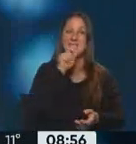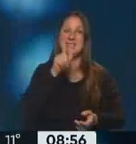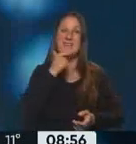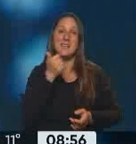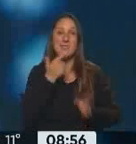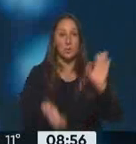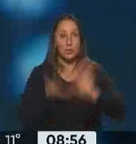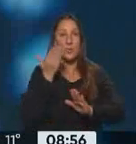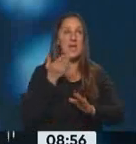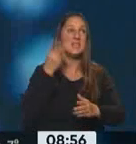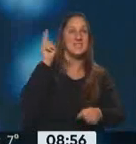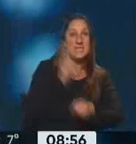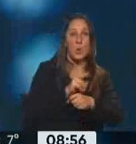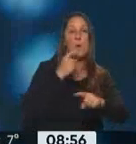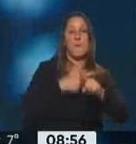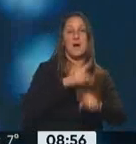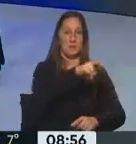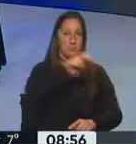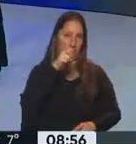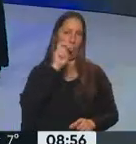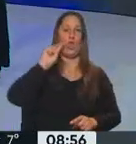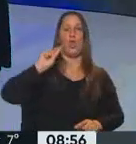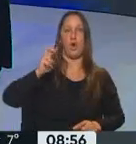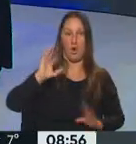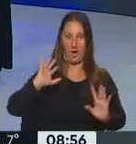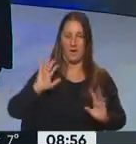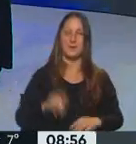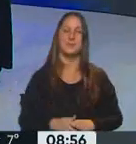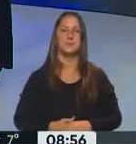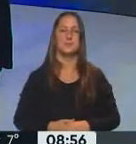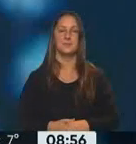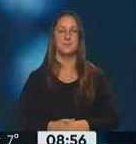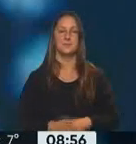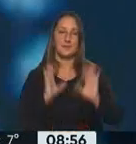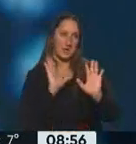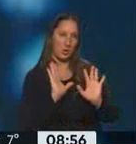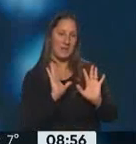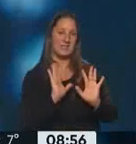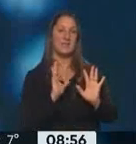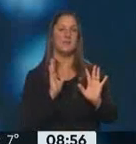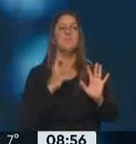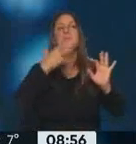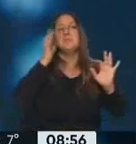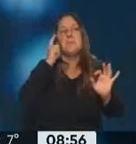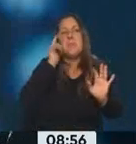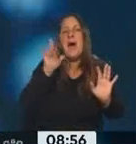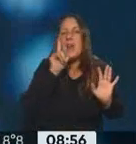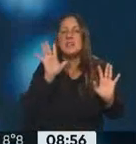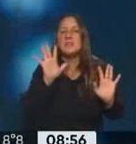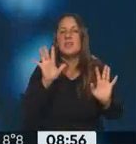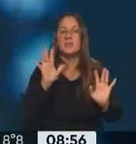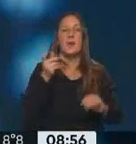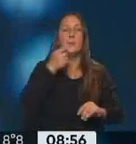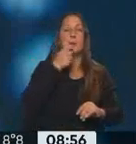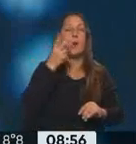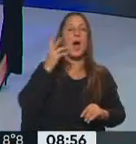además de seguro es rentable moneda fuerte dólar una moneda fuerte ahora eso es lo que ocurre en la práctica y uno diría por ejemplo en el